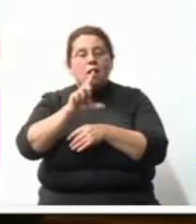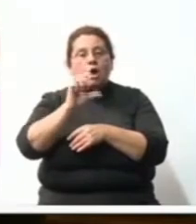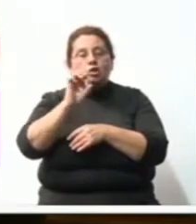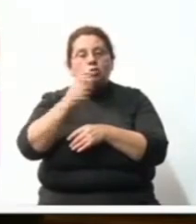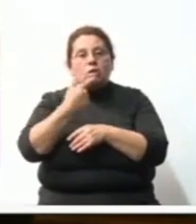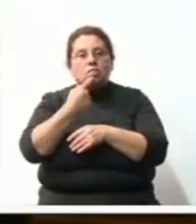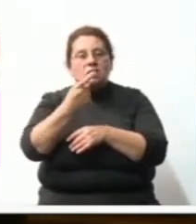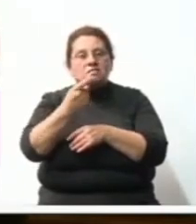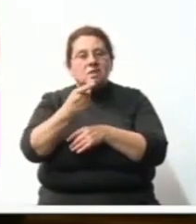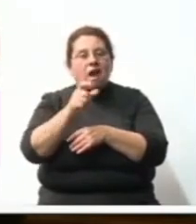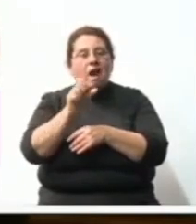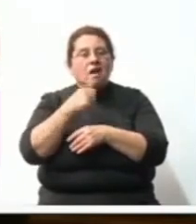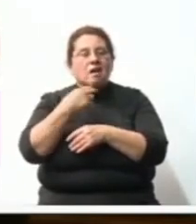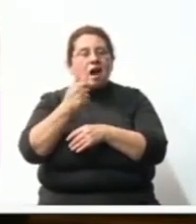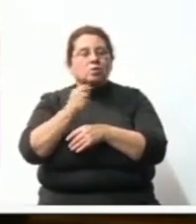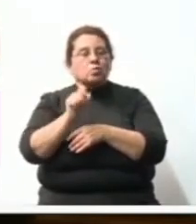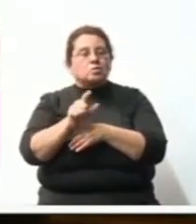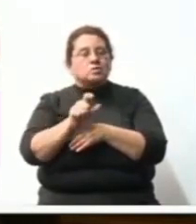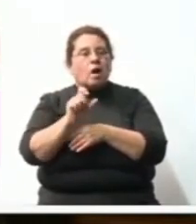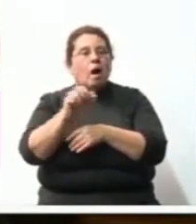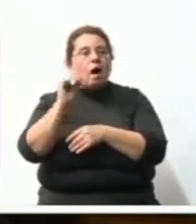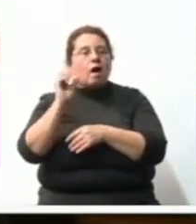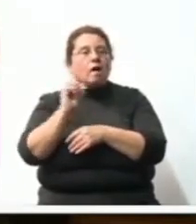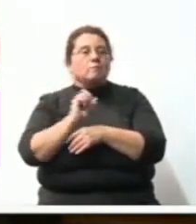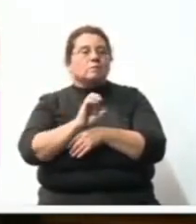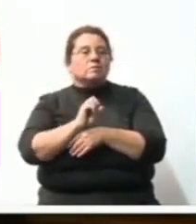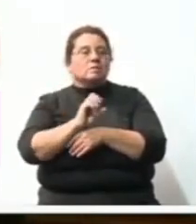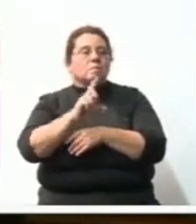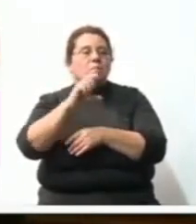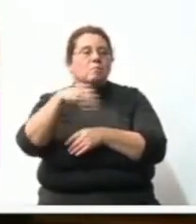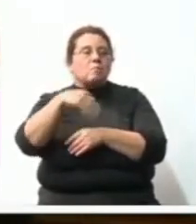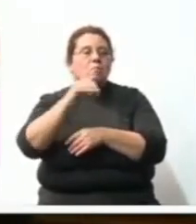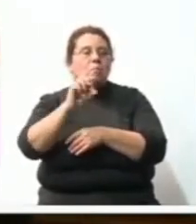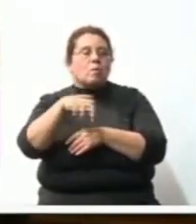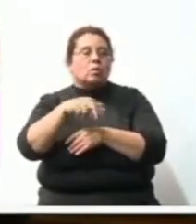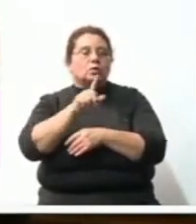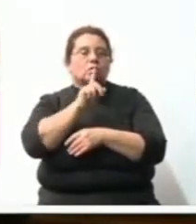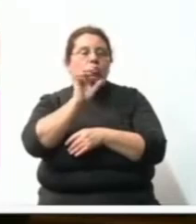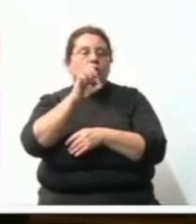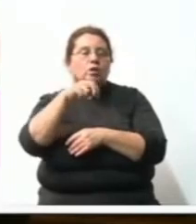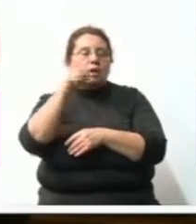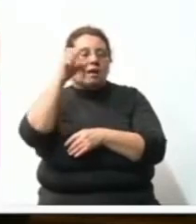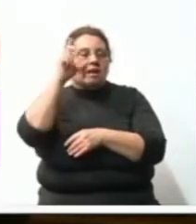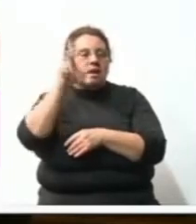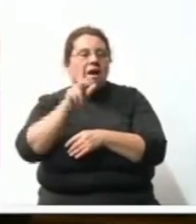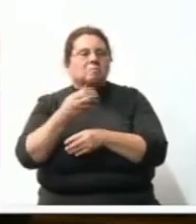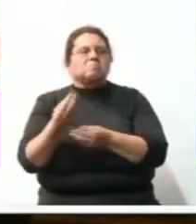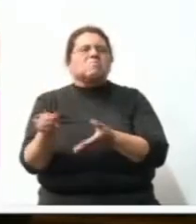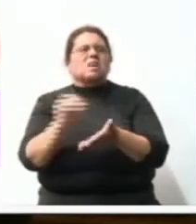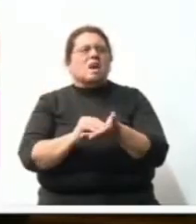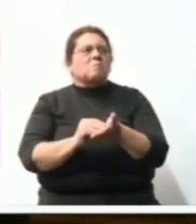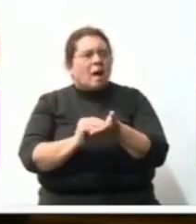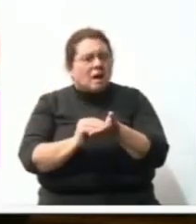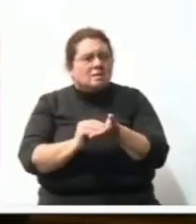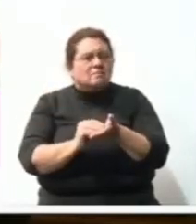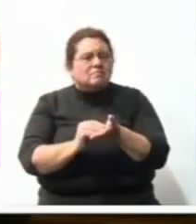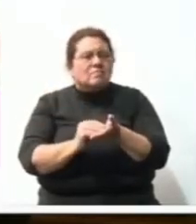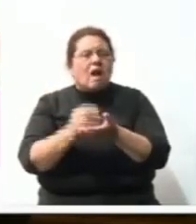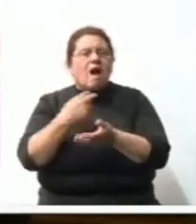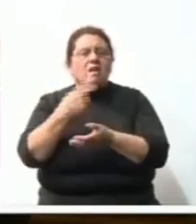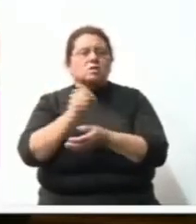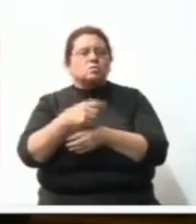qué más a la hija de Estela de carloto qué más le podrían hacer secuestraron a su hija apropiaron a su bebé